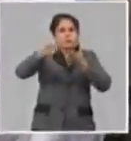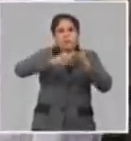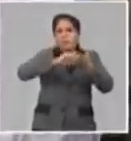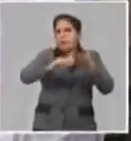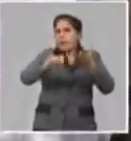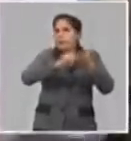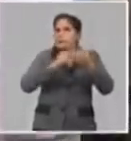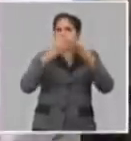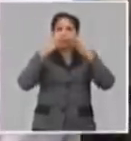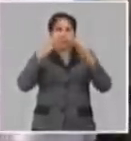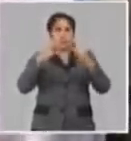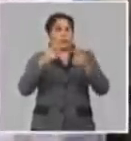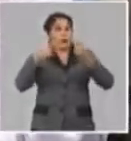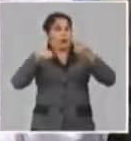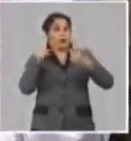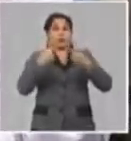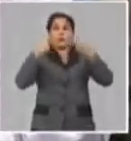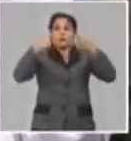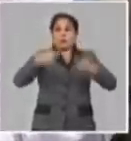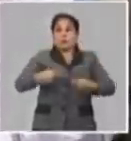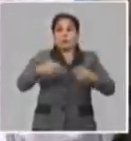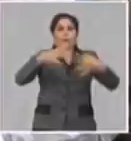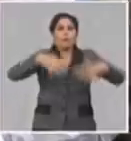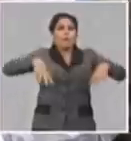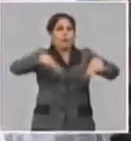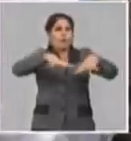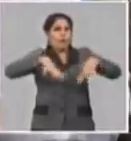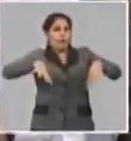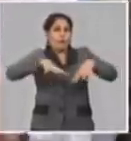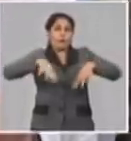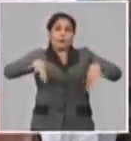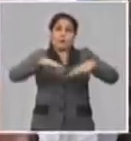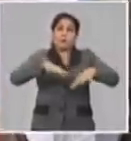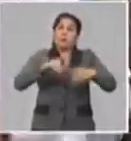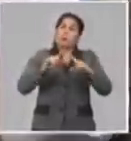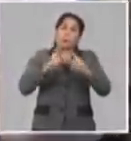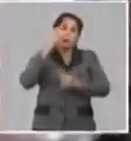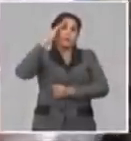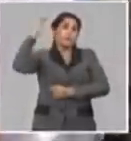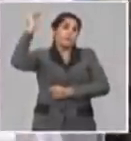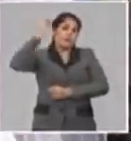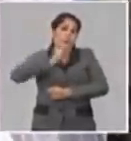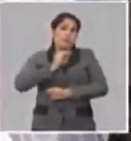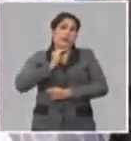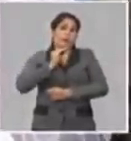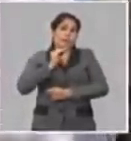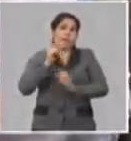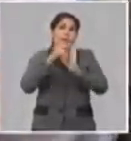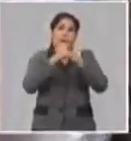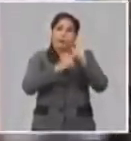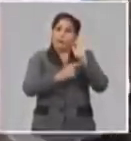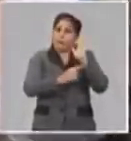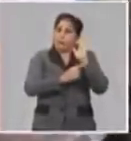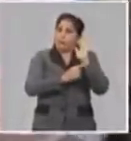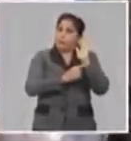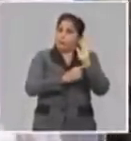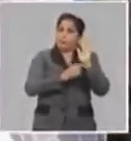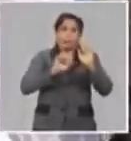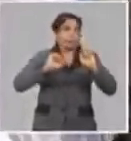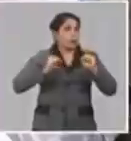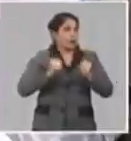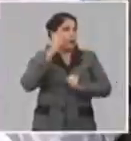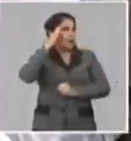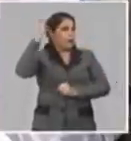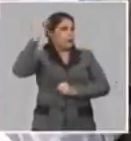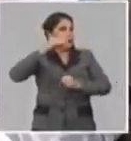una estrategia para imponernos a este escenario, pero tomando en cuenta cuáles son los elementos en los cuales, en el contexto